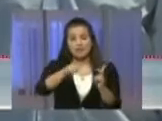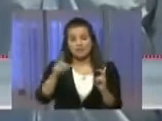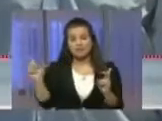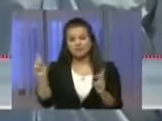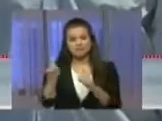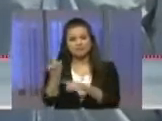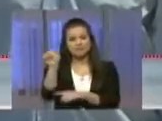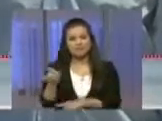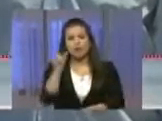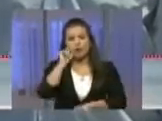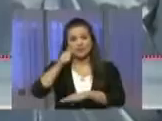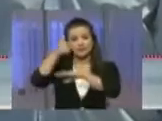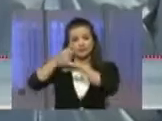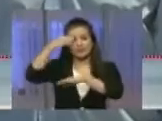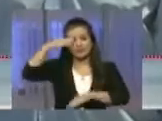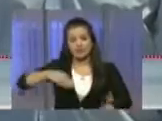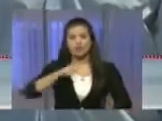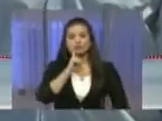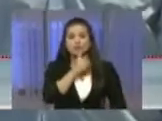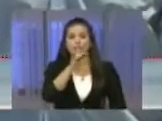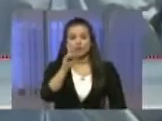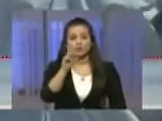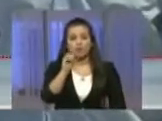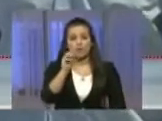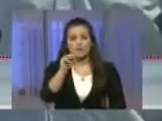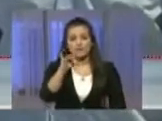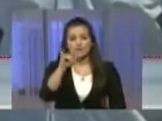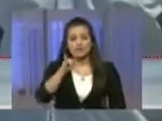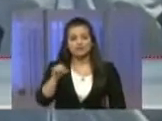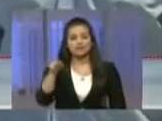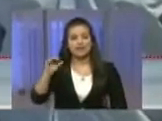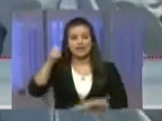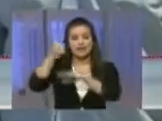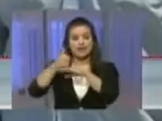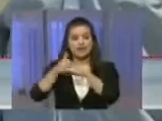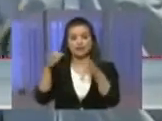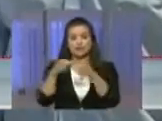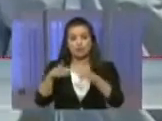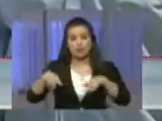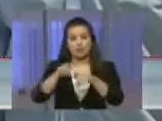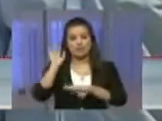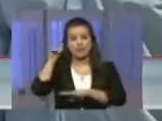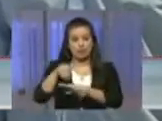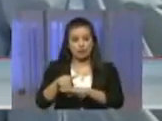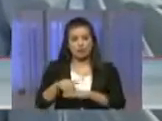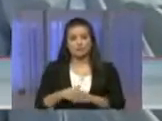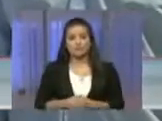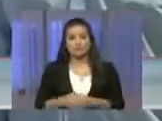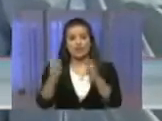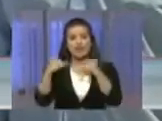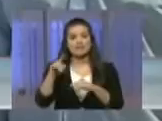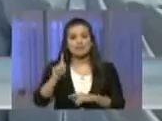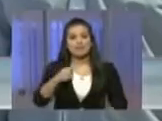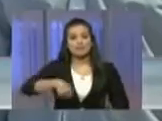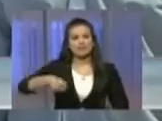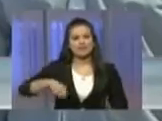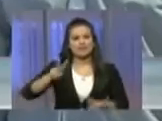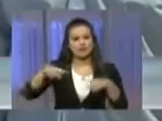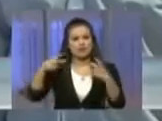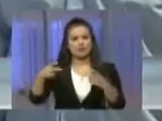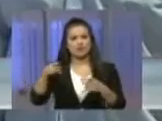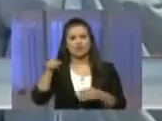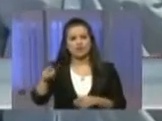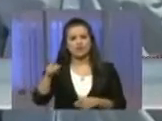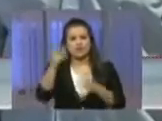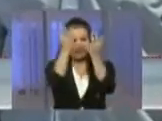el general de división Domínguez Forte jefe de la sodio de aragua el nuevo presidente de esta empresa cique